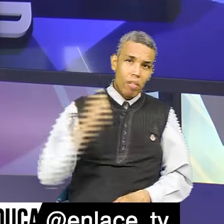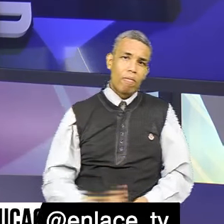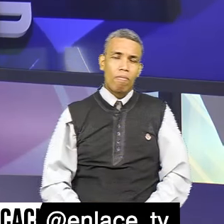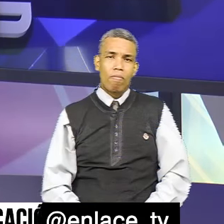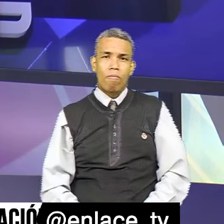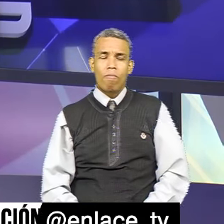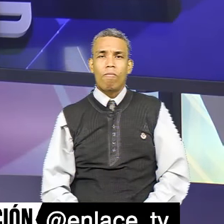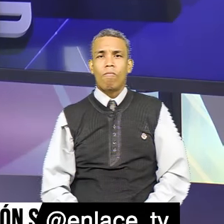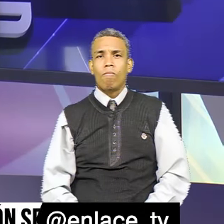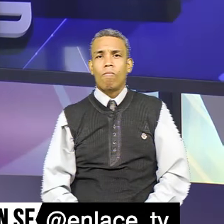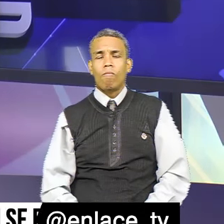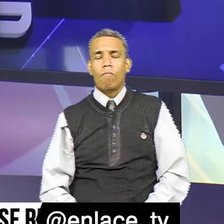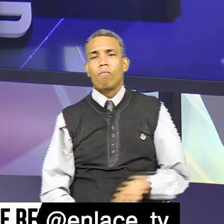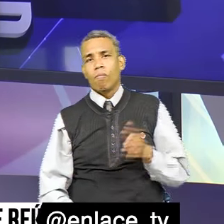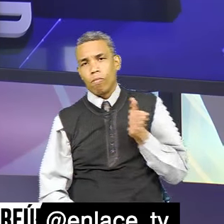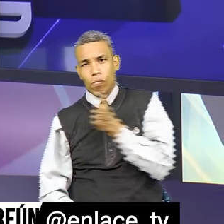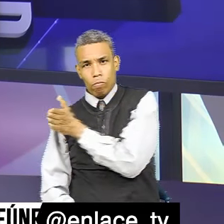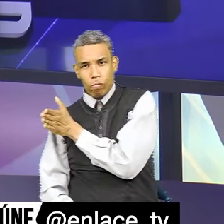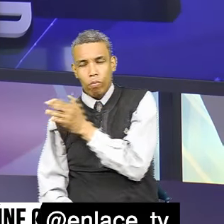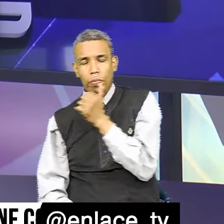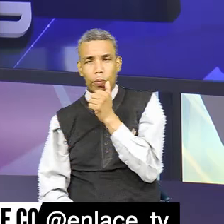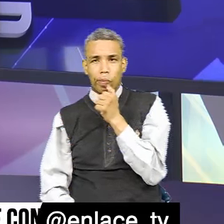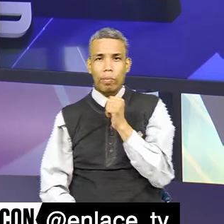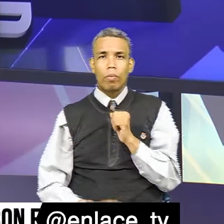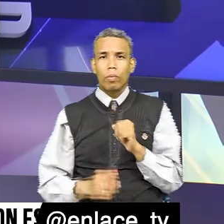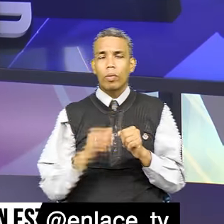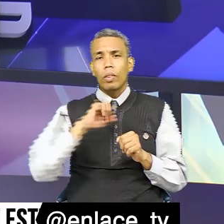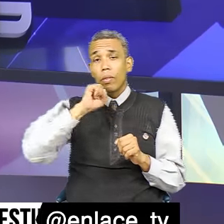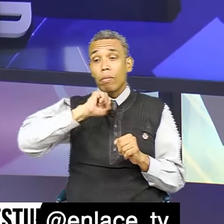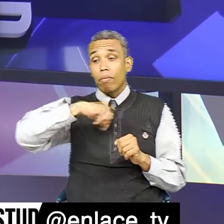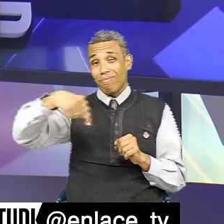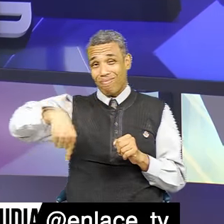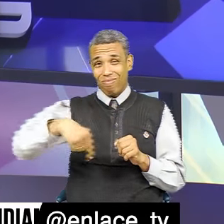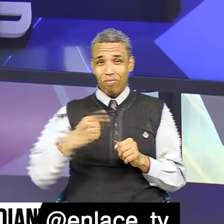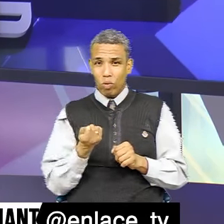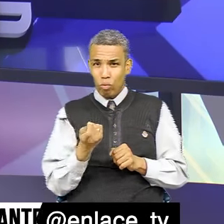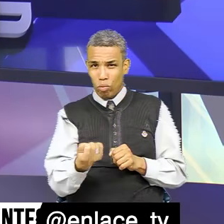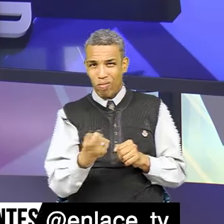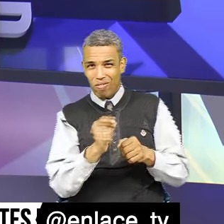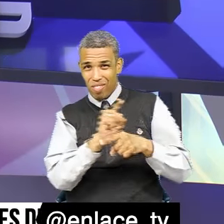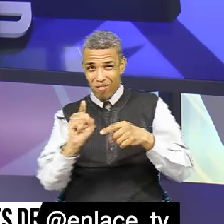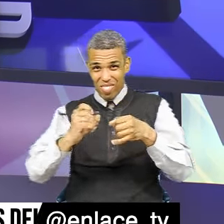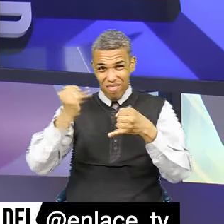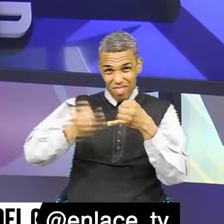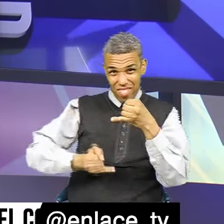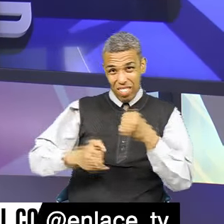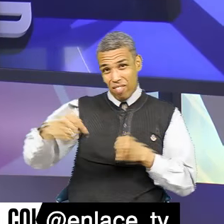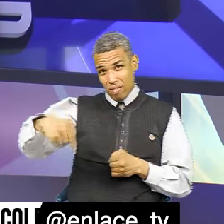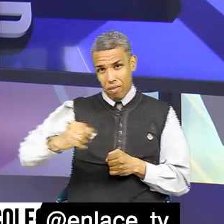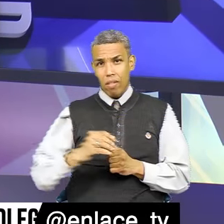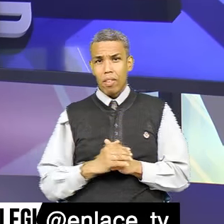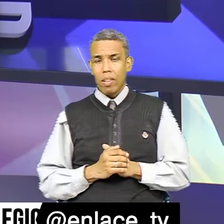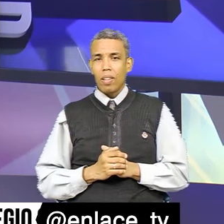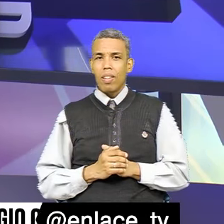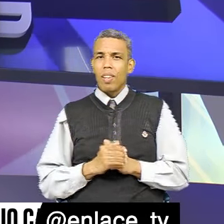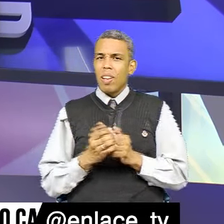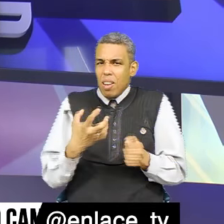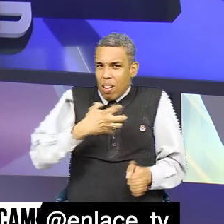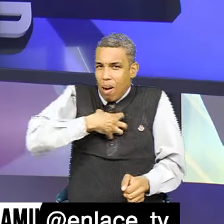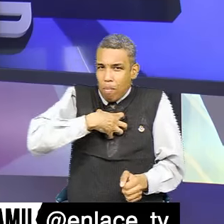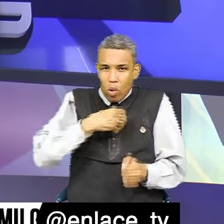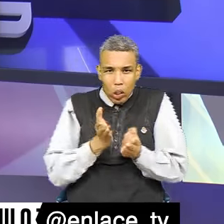De otra parte, Barranca Bermeja será este fin de semana sede de la quinta versión del Campeonato Nacional de Canotaje. Los